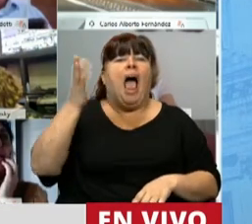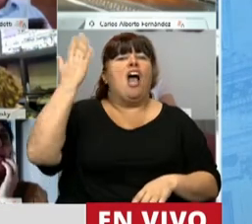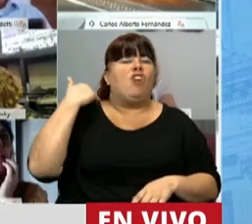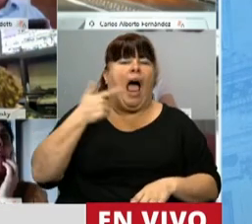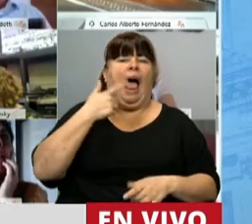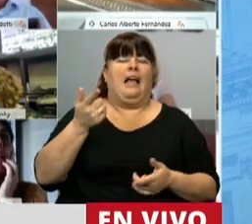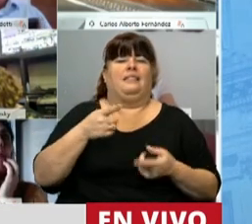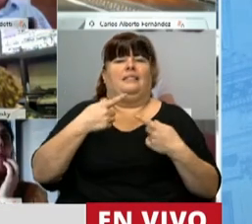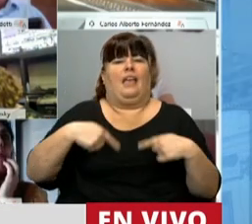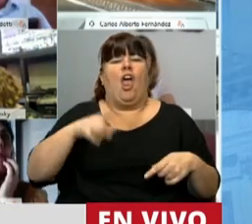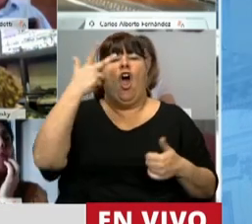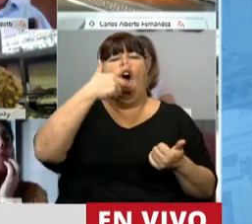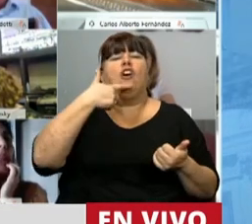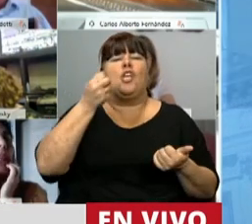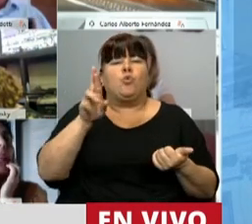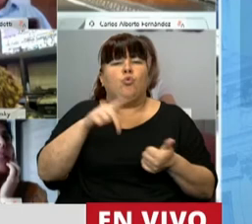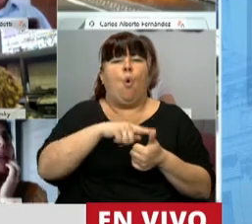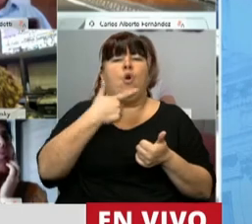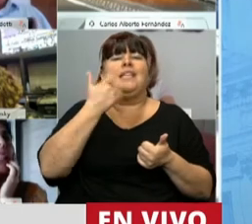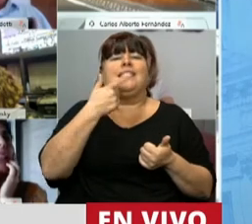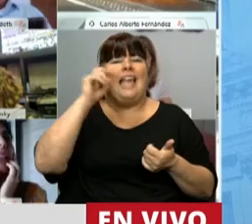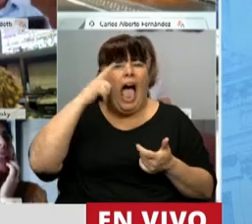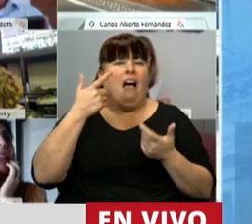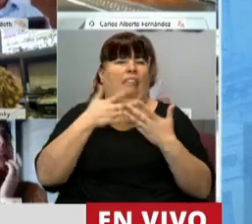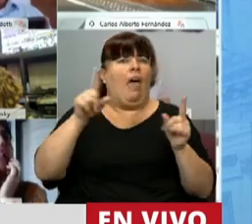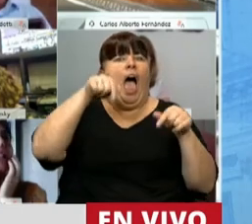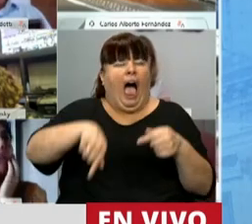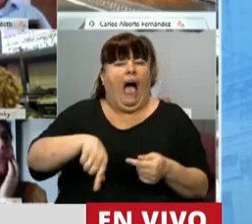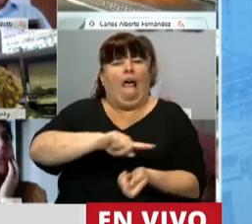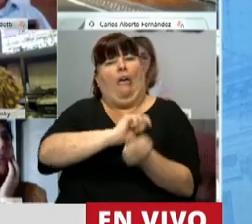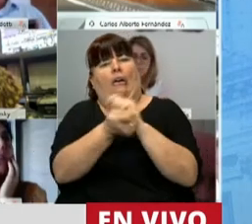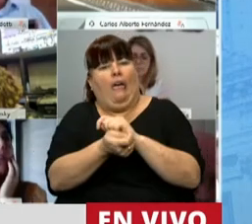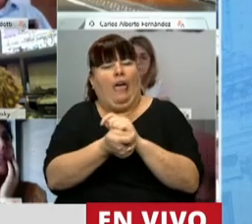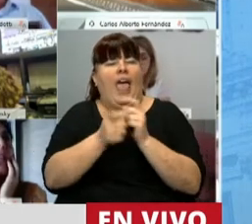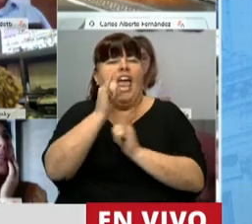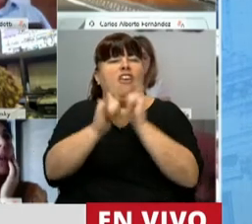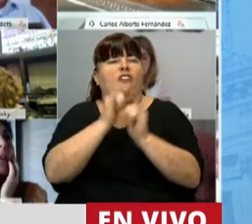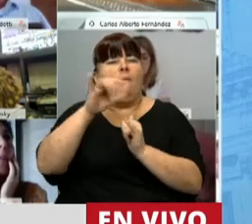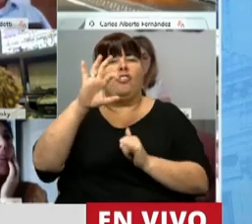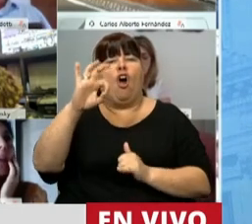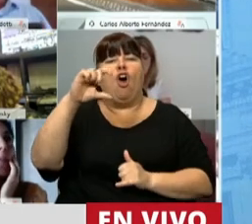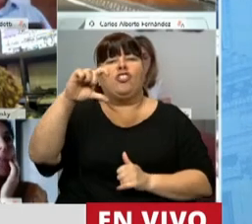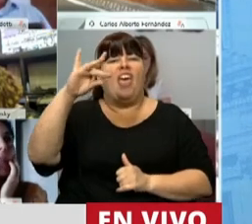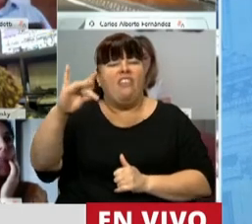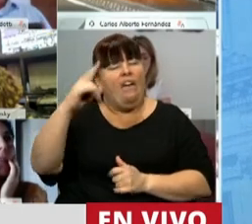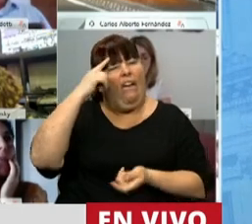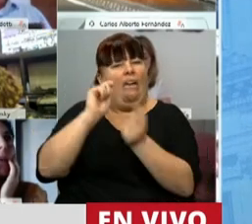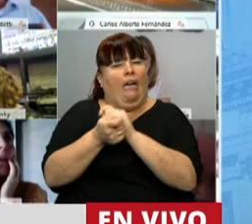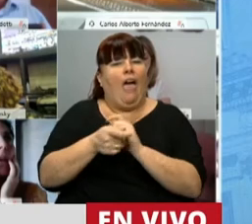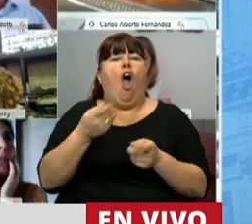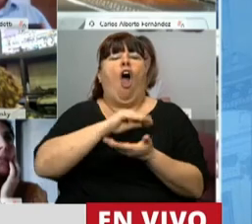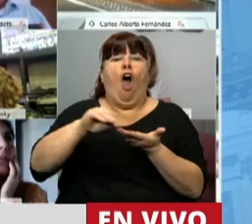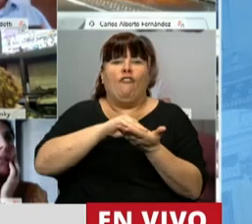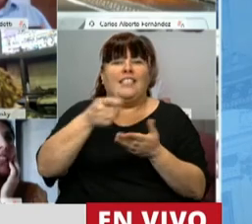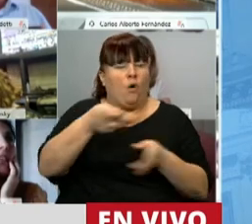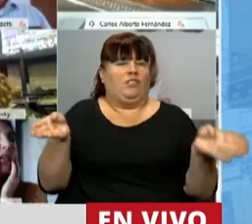desistía de los sauces y de OTESUR, sino ahora porque, tergiversando un informe de la OCDE, decidió cerrar la Oficina